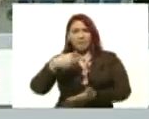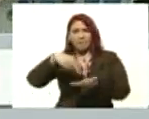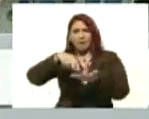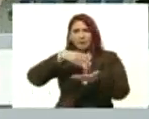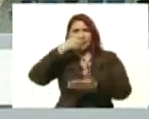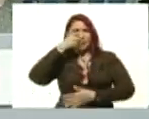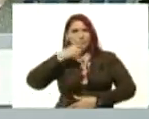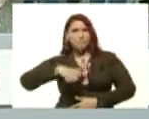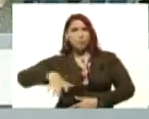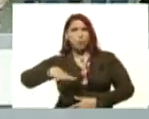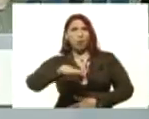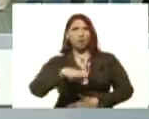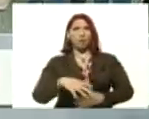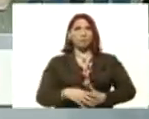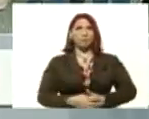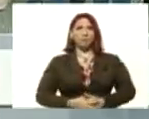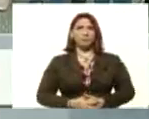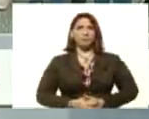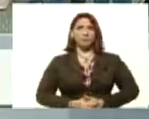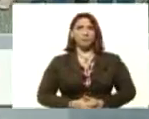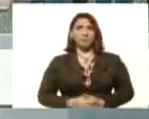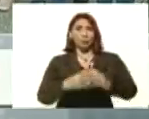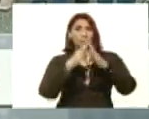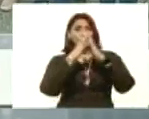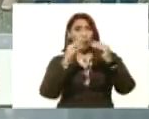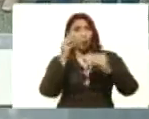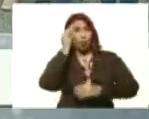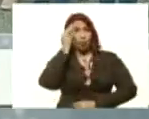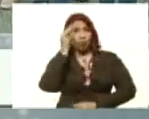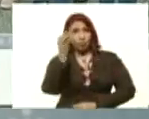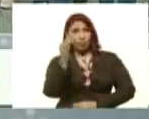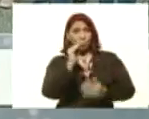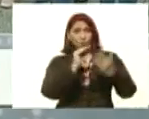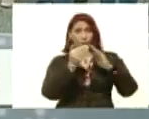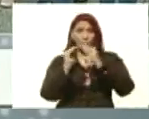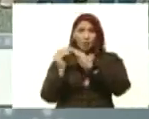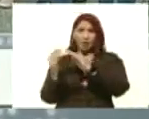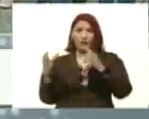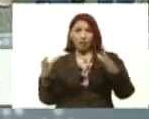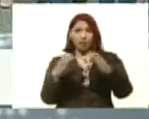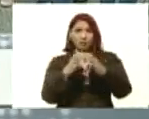pueblo, y a todos los consejos comunales, la organización del poder